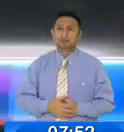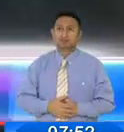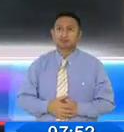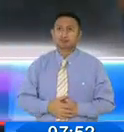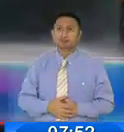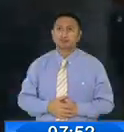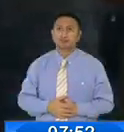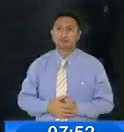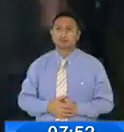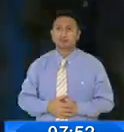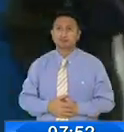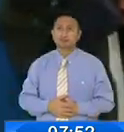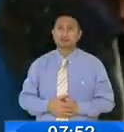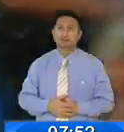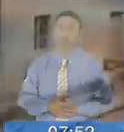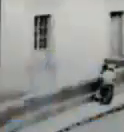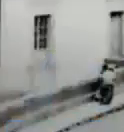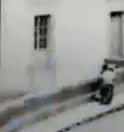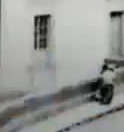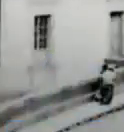Jorge Salazar.